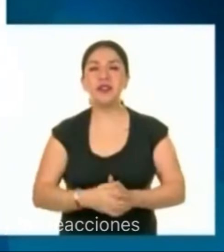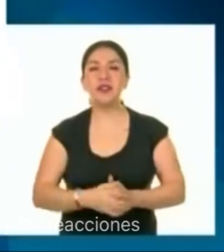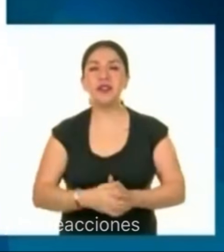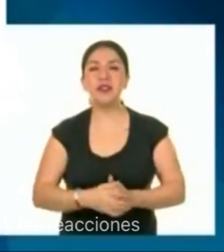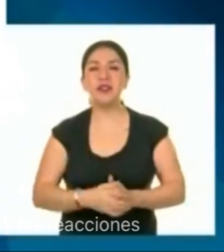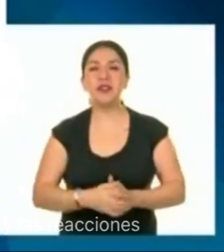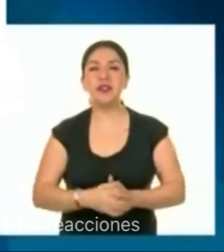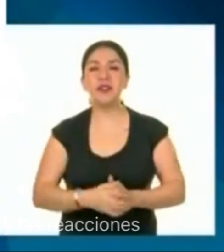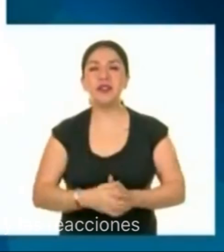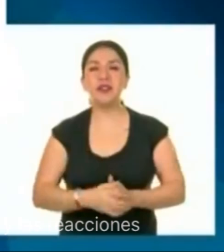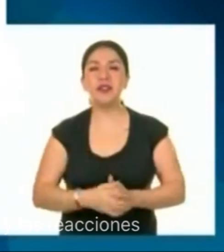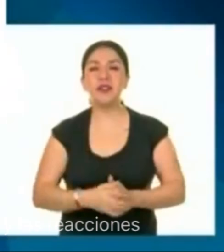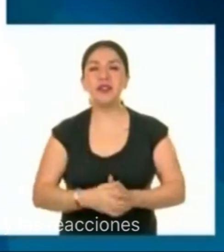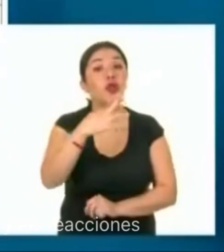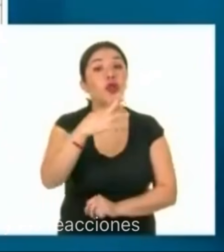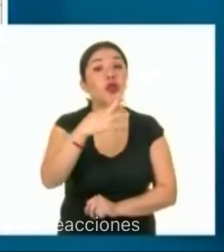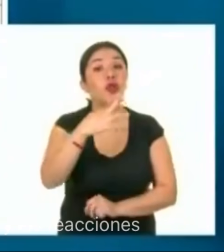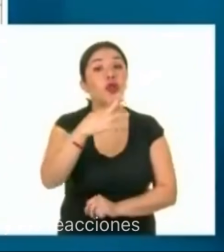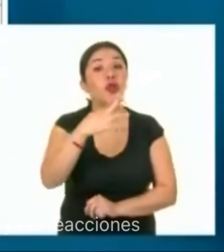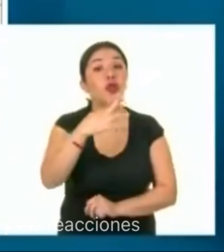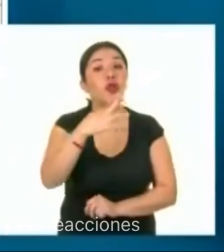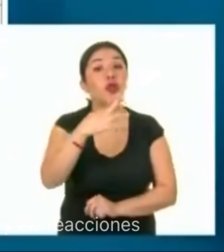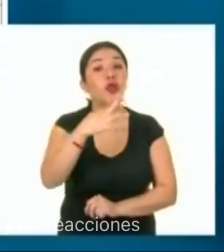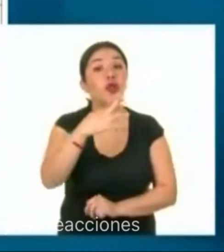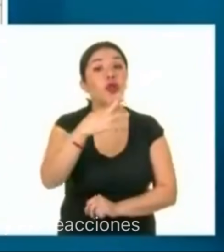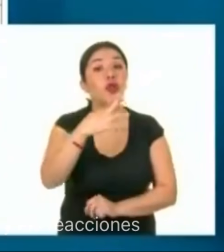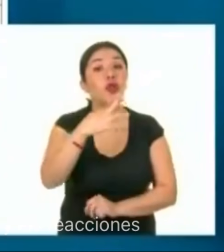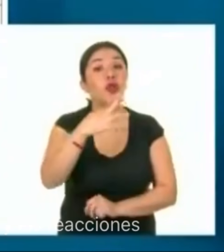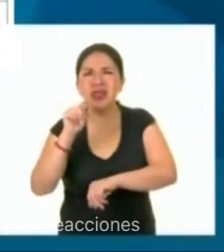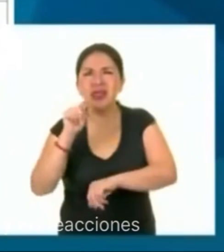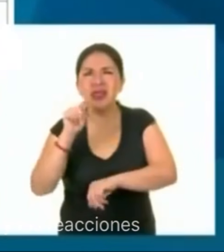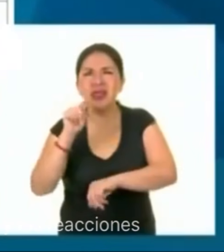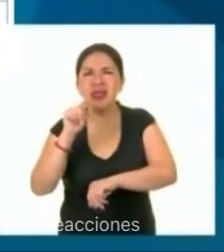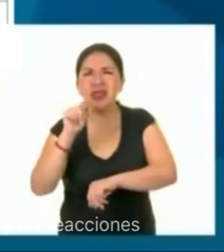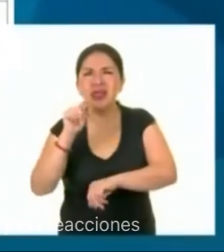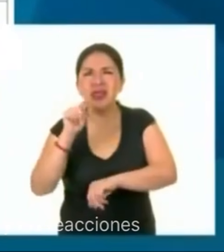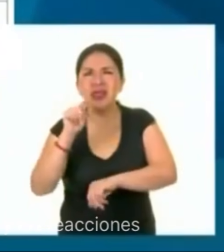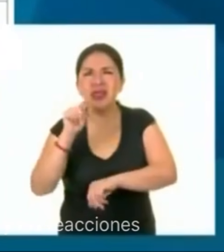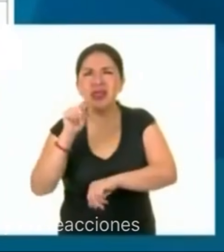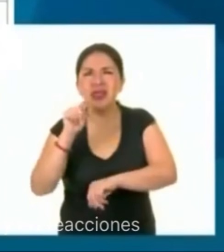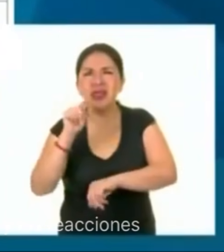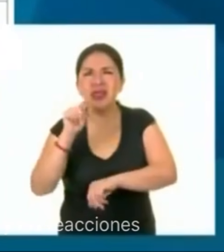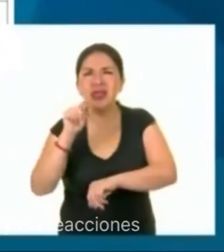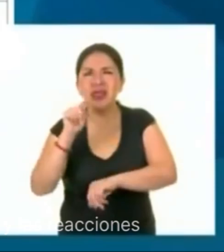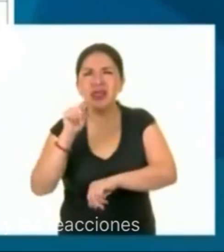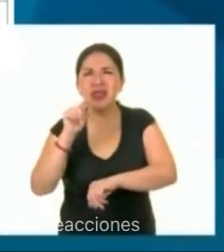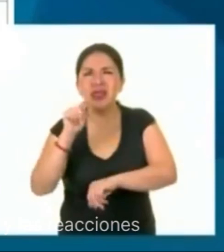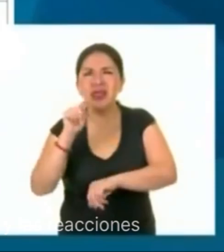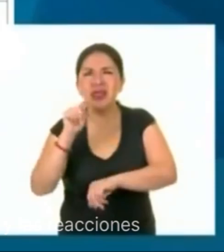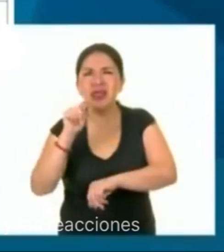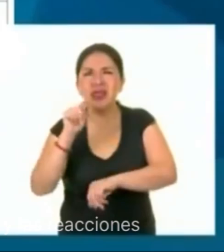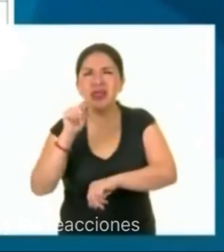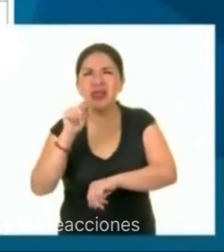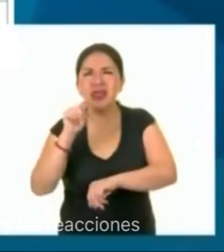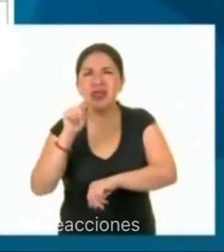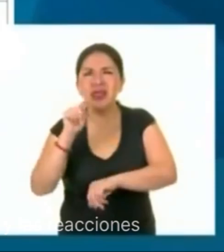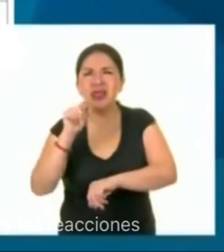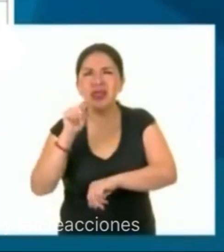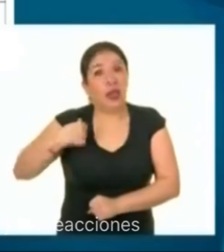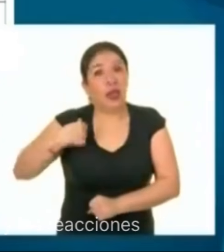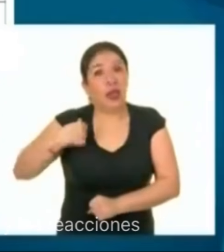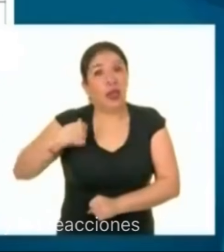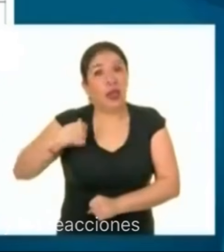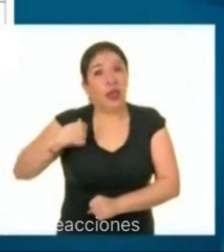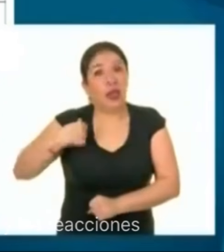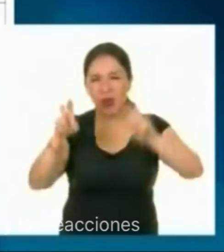el segundo subtítulo es mi hogar y estos fueron nuestros resultados el tercer subtítulo es en mi actividad escolar y esos fueron